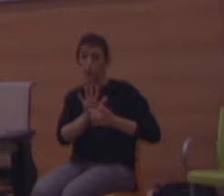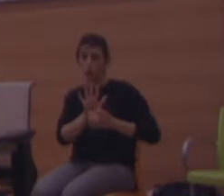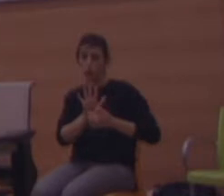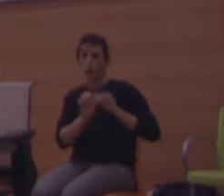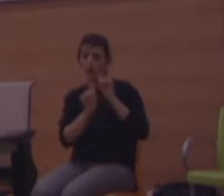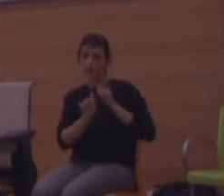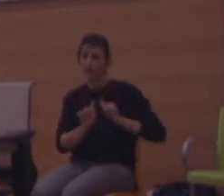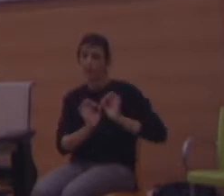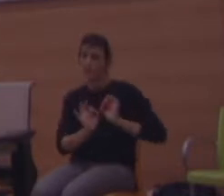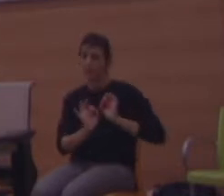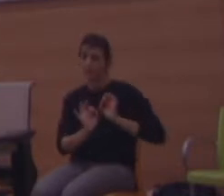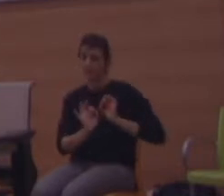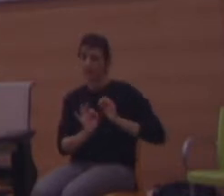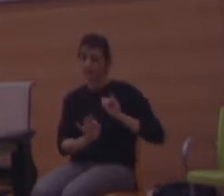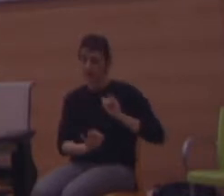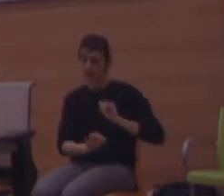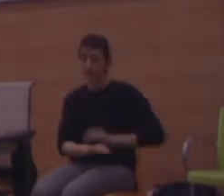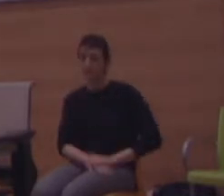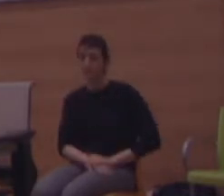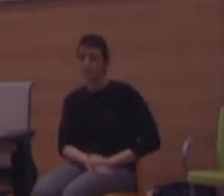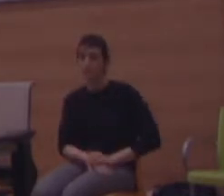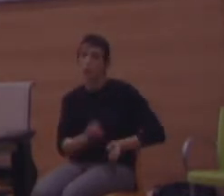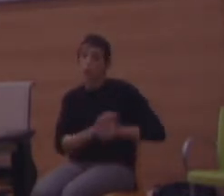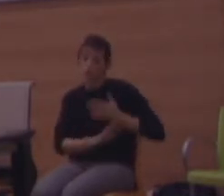que podemos tener.